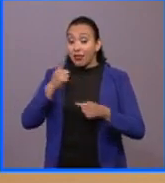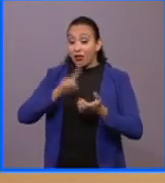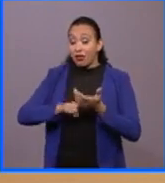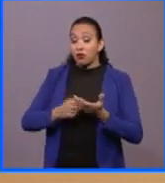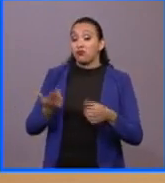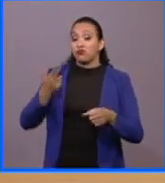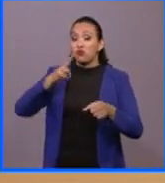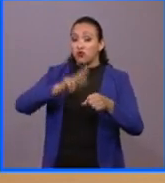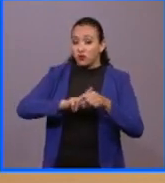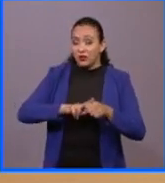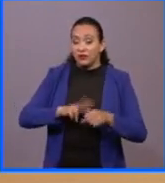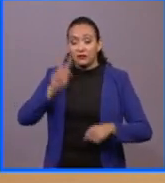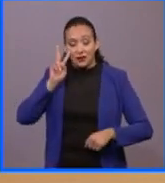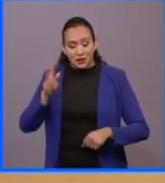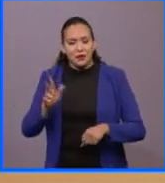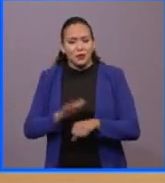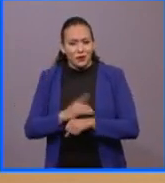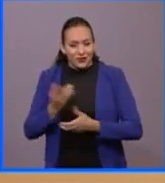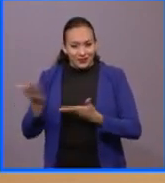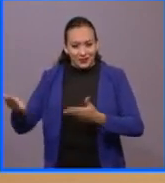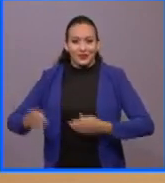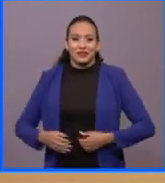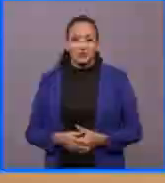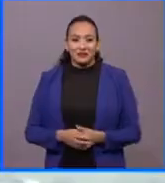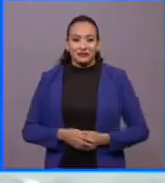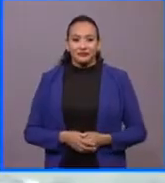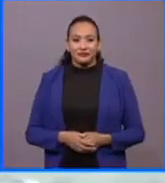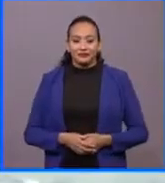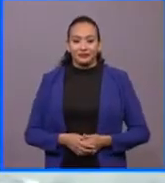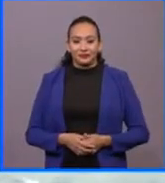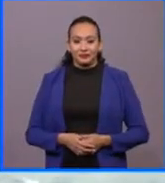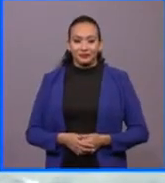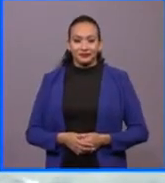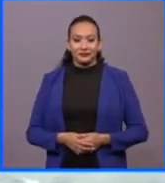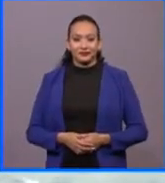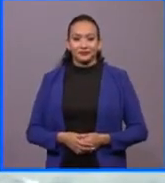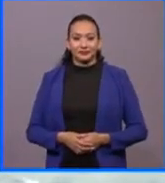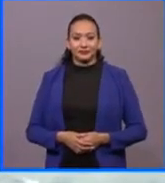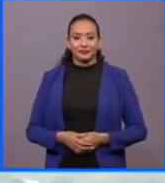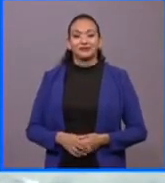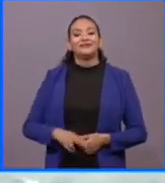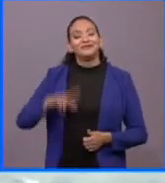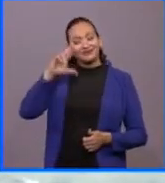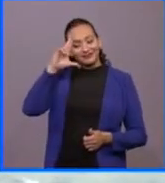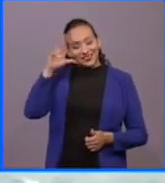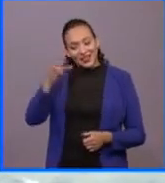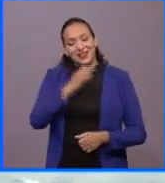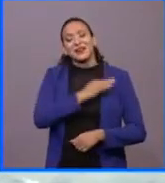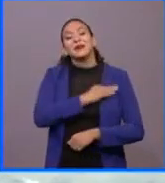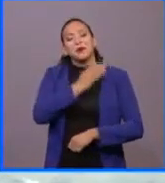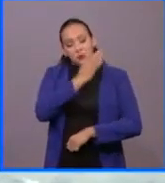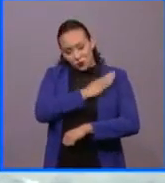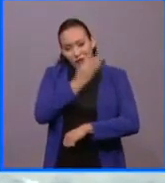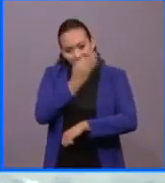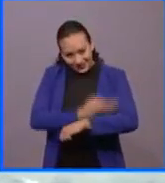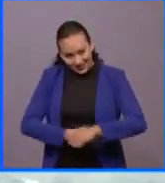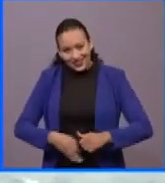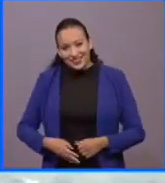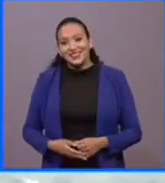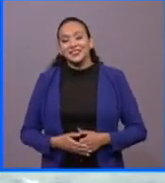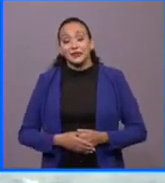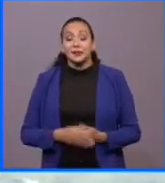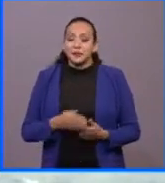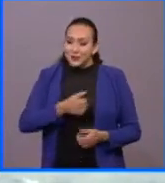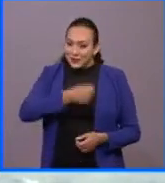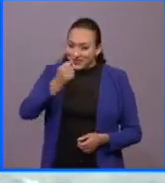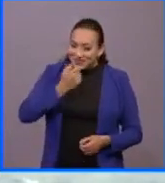México. Adelante, Lorena, muy buenas tardes. Hola, ¿qué tal? Muy buenas tardes. Te saludo con gusto a ti